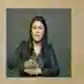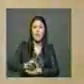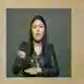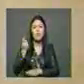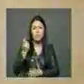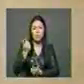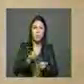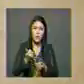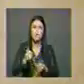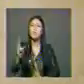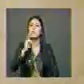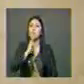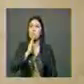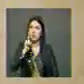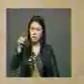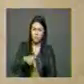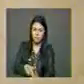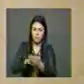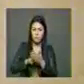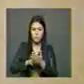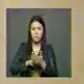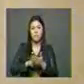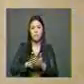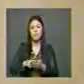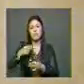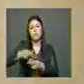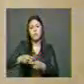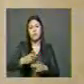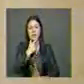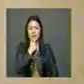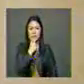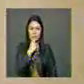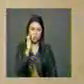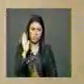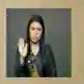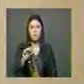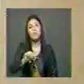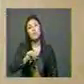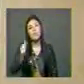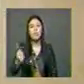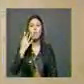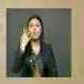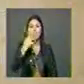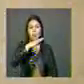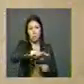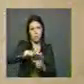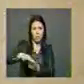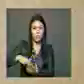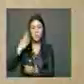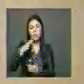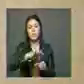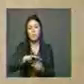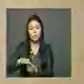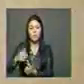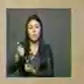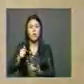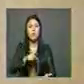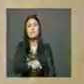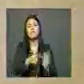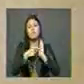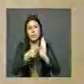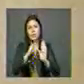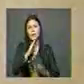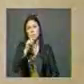Justicia de los Estados Unidos, Obergefell versus Hodges, en la cual hubo 4 votos disidentes y uno de ellos fue alabado por un autor